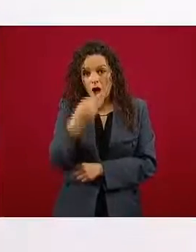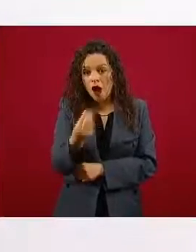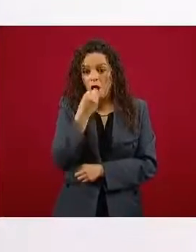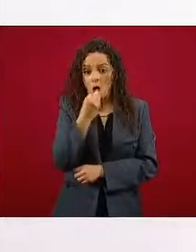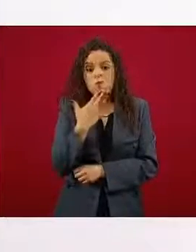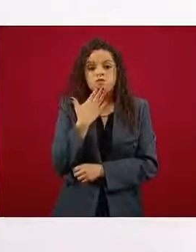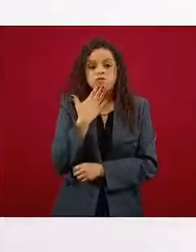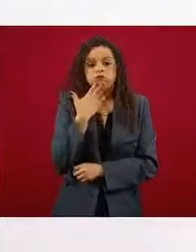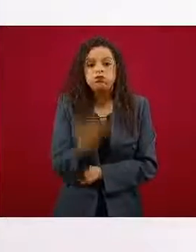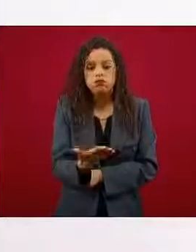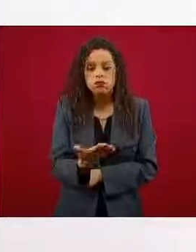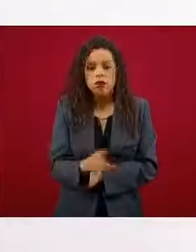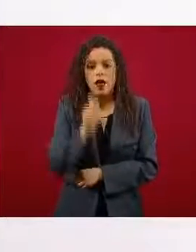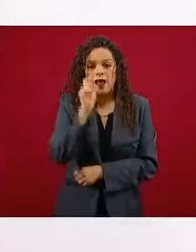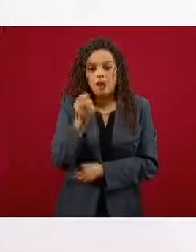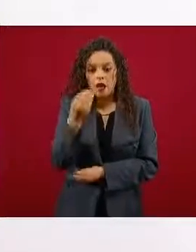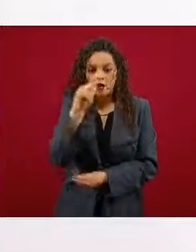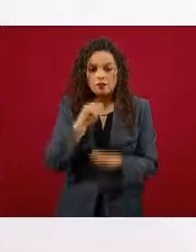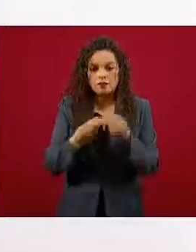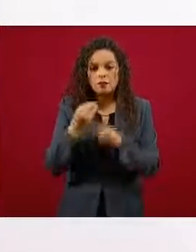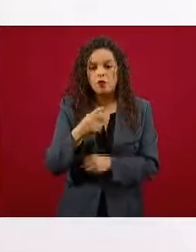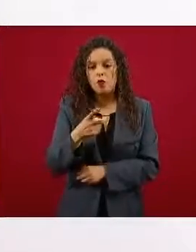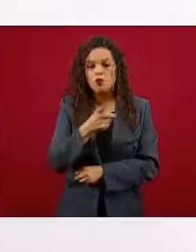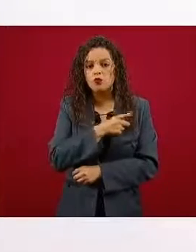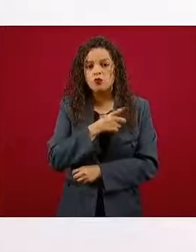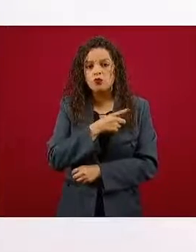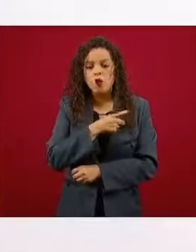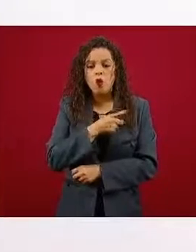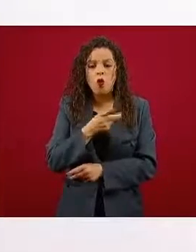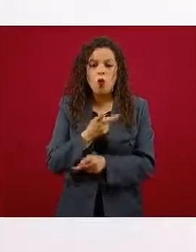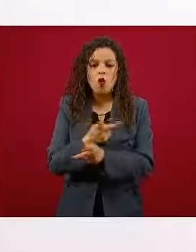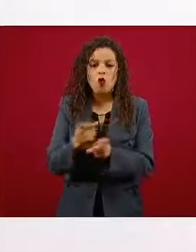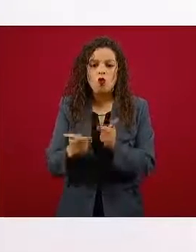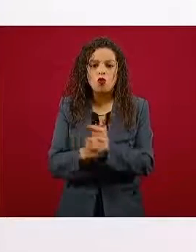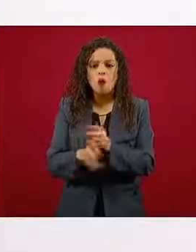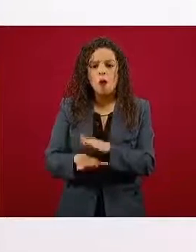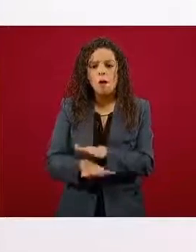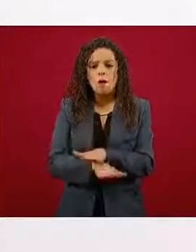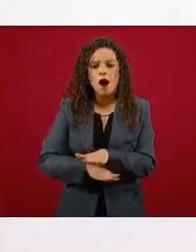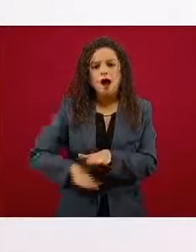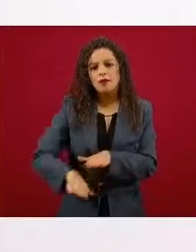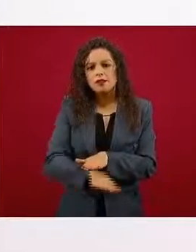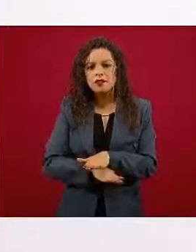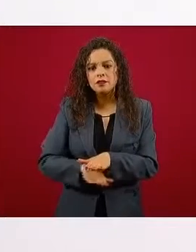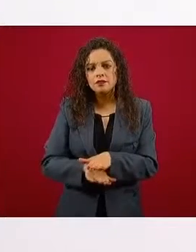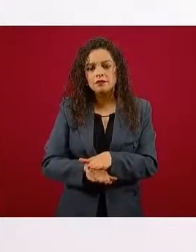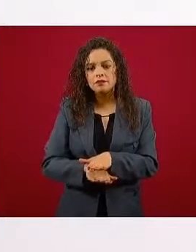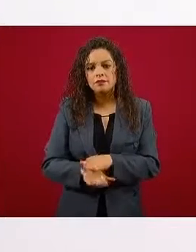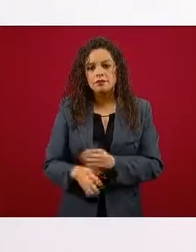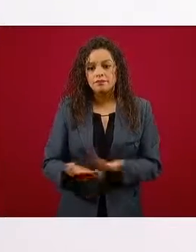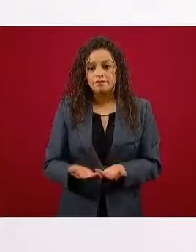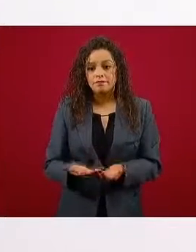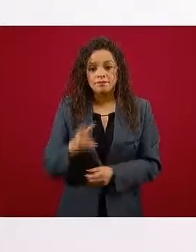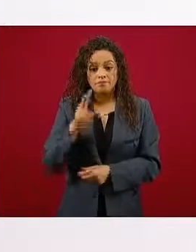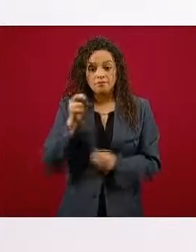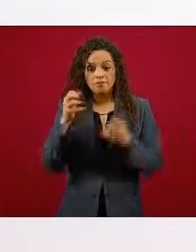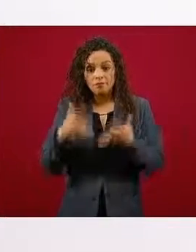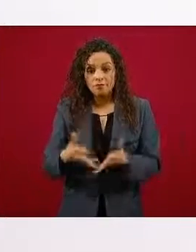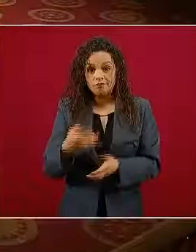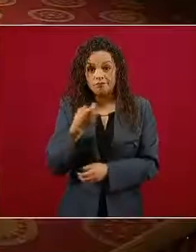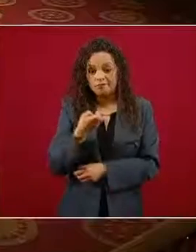consume solo artículos de primera necesidad y aún estos en pequeña